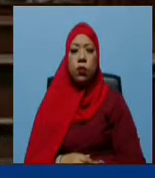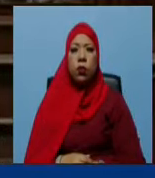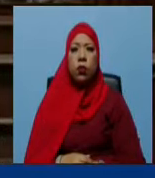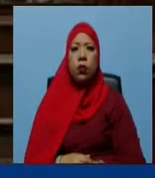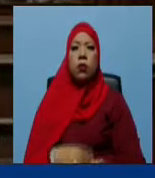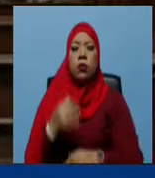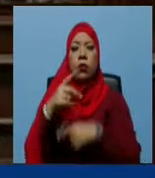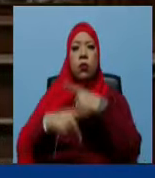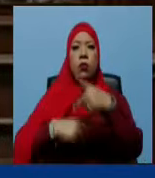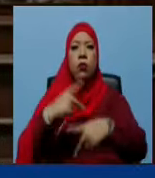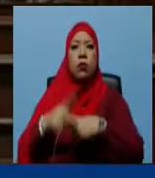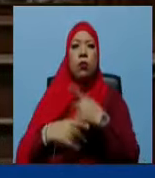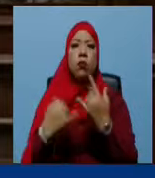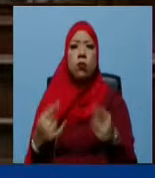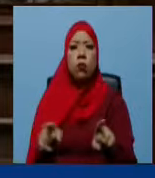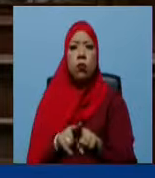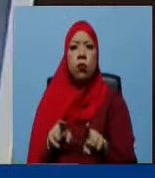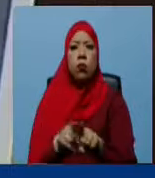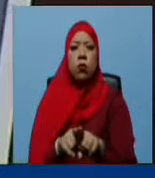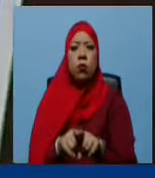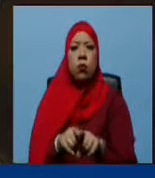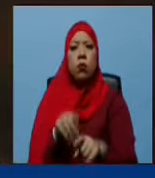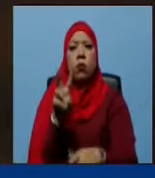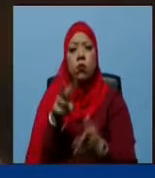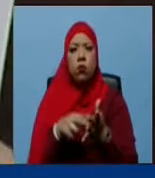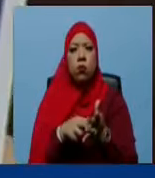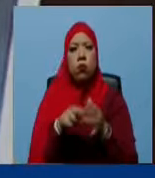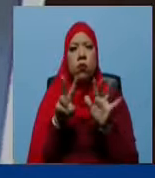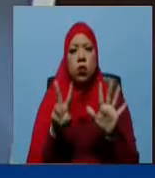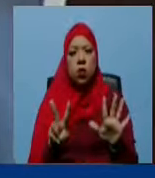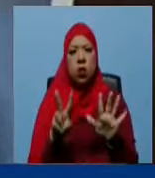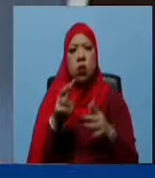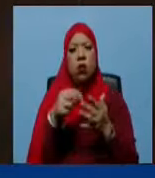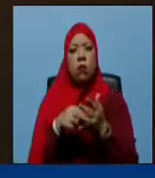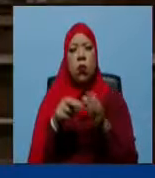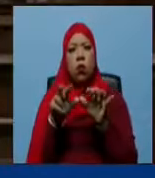con el proceso post 27 y 28 de febrero.